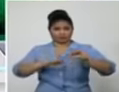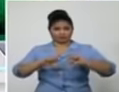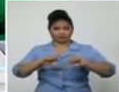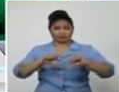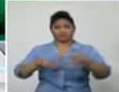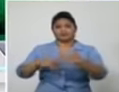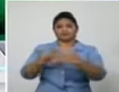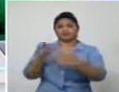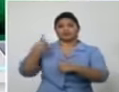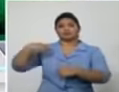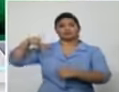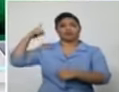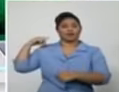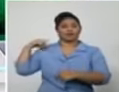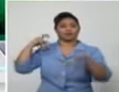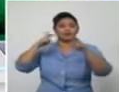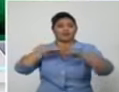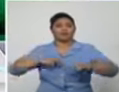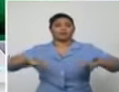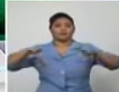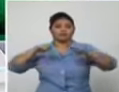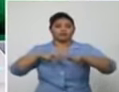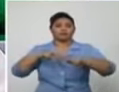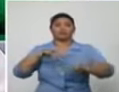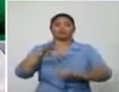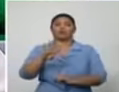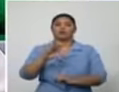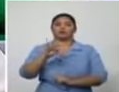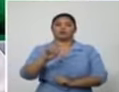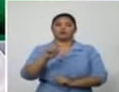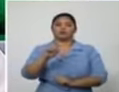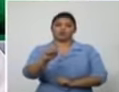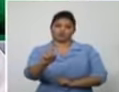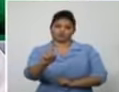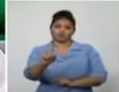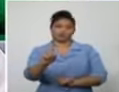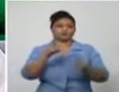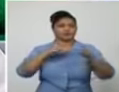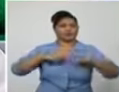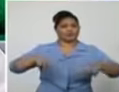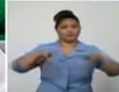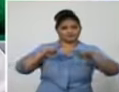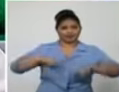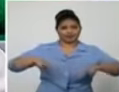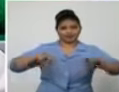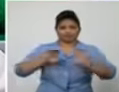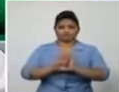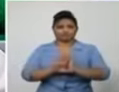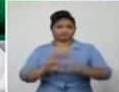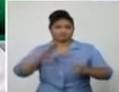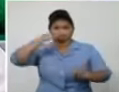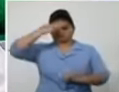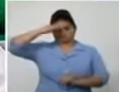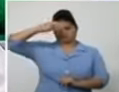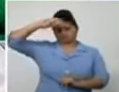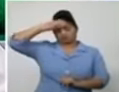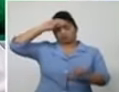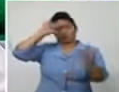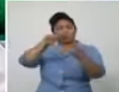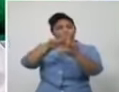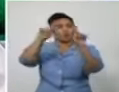procesó 491 muestras. Y de esta forma Cuba queda con laboratorios de biología molecular